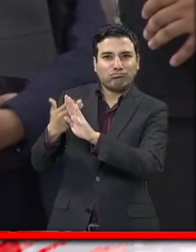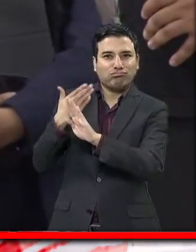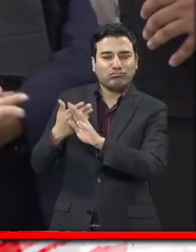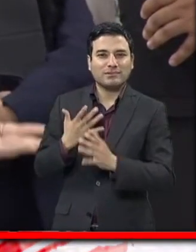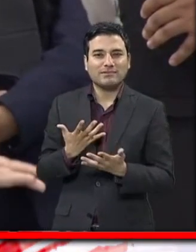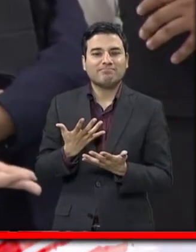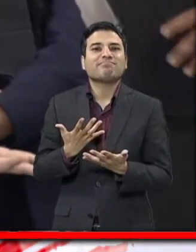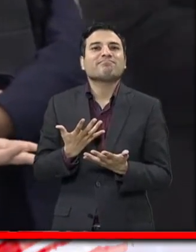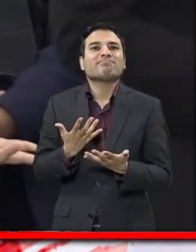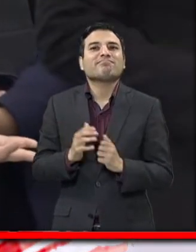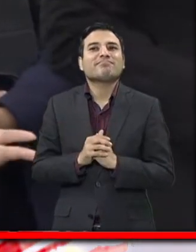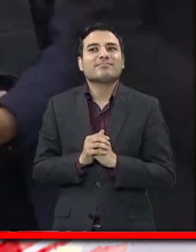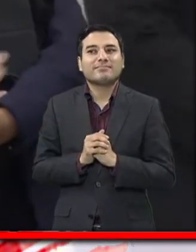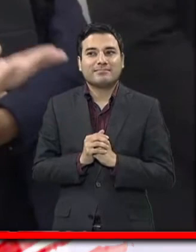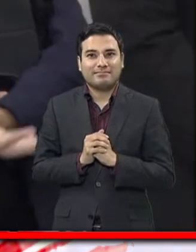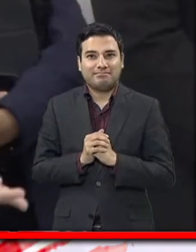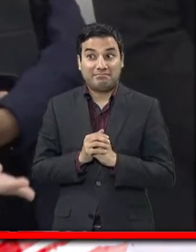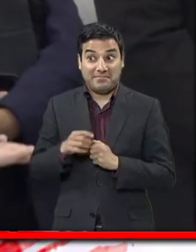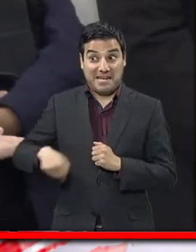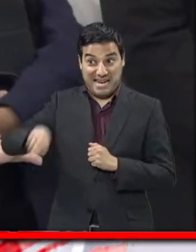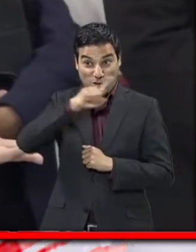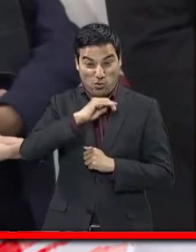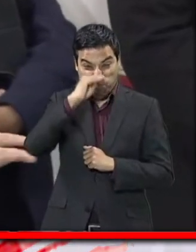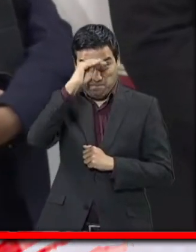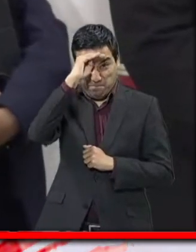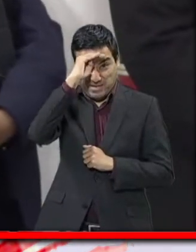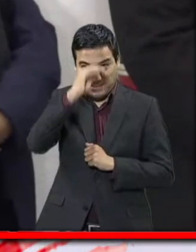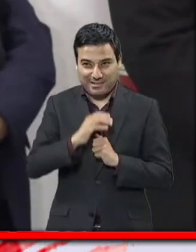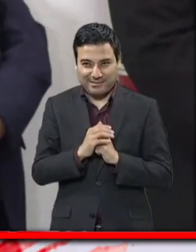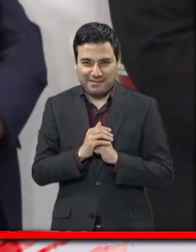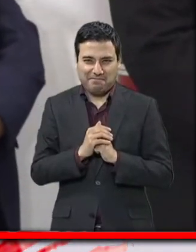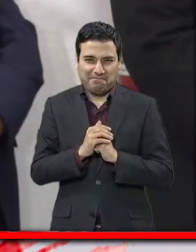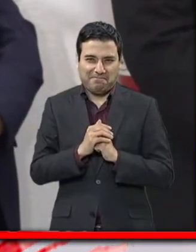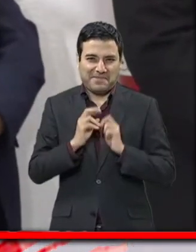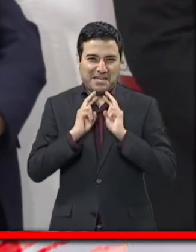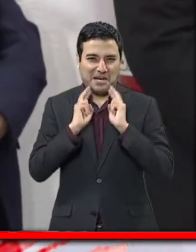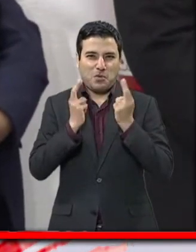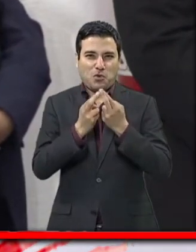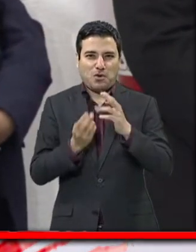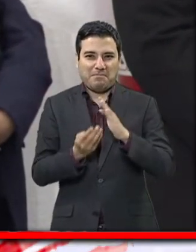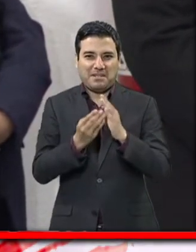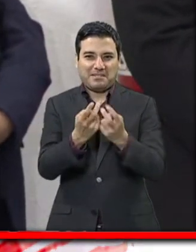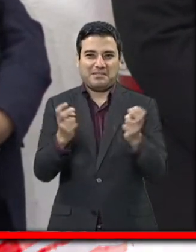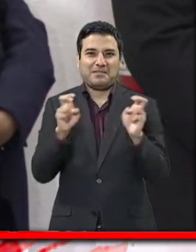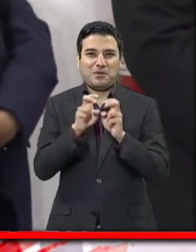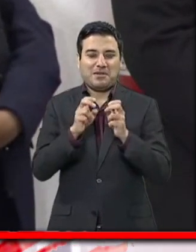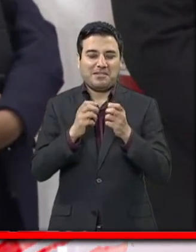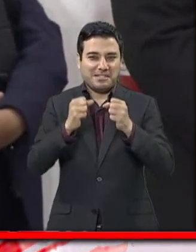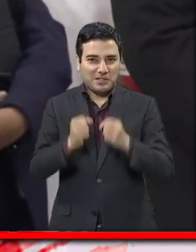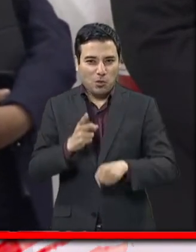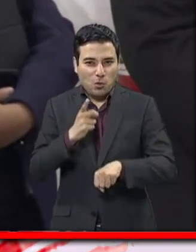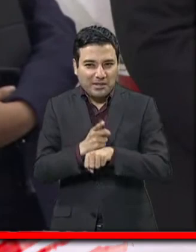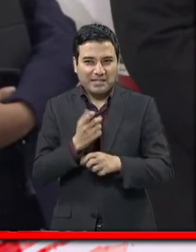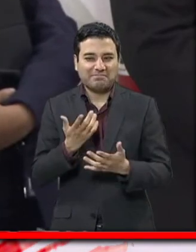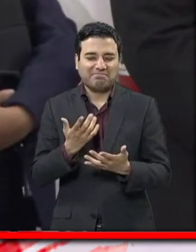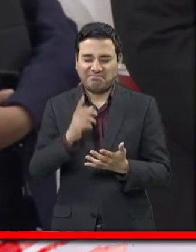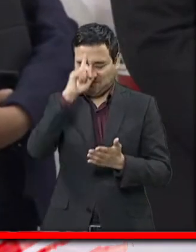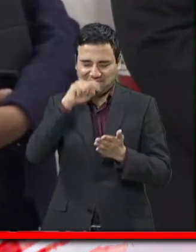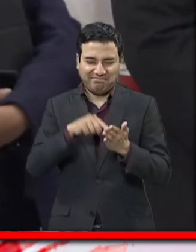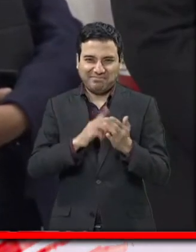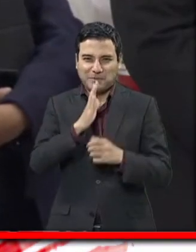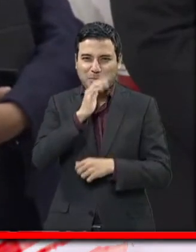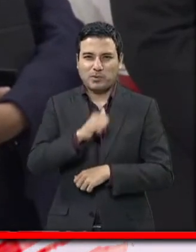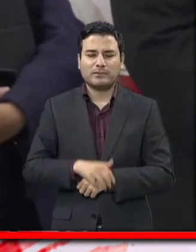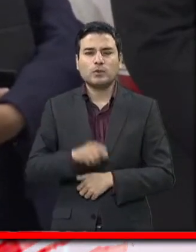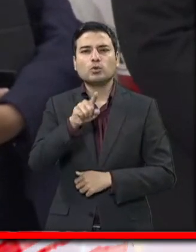pues muy oportuna esta reunión que las mesas de seguridad se habían dado desde desde mucho tiempo antes y nada más secretario Si pudiera